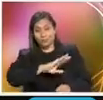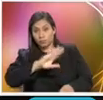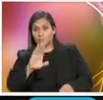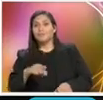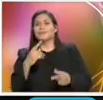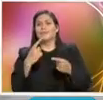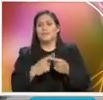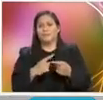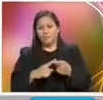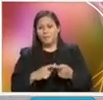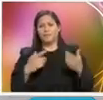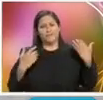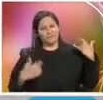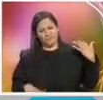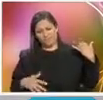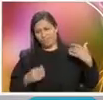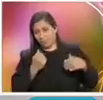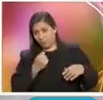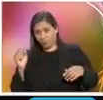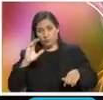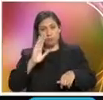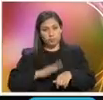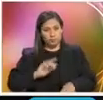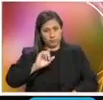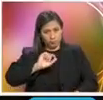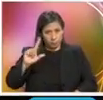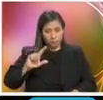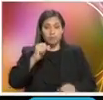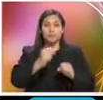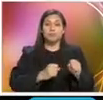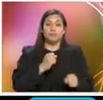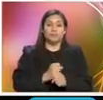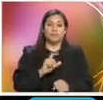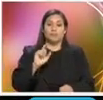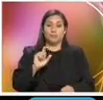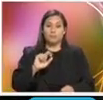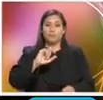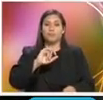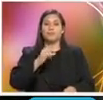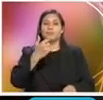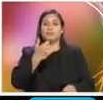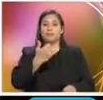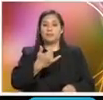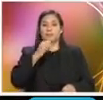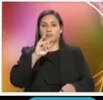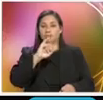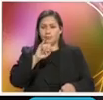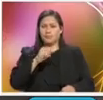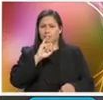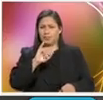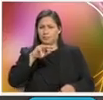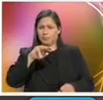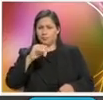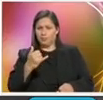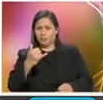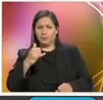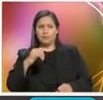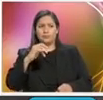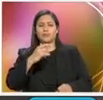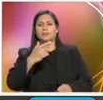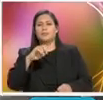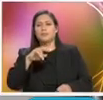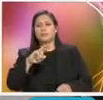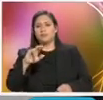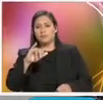de un excelente guitarrista, quizá el más prominente del siglo XX, que es Jimi Hendrix. Claro está. Hay